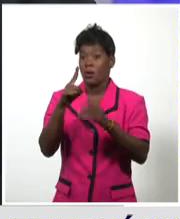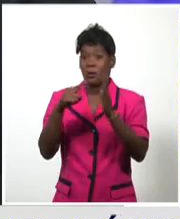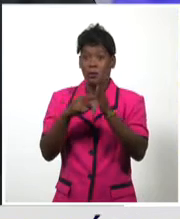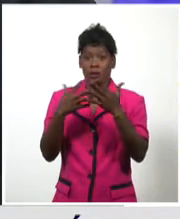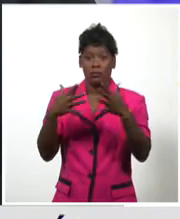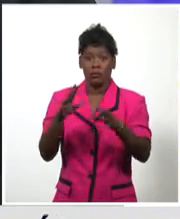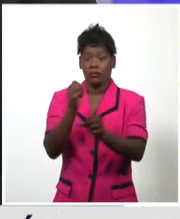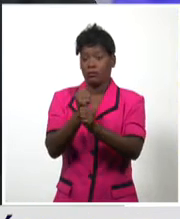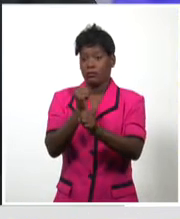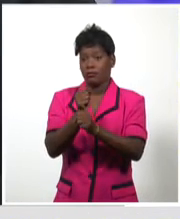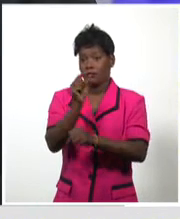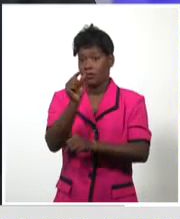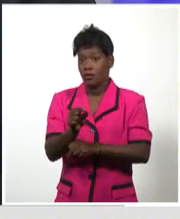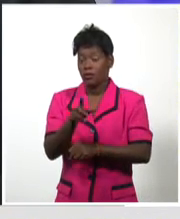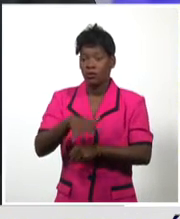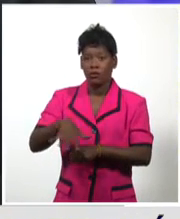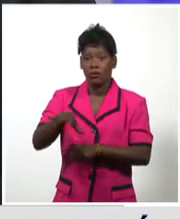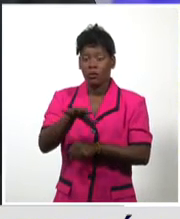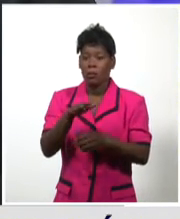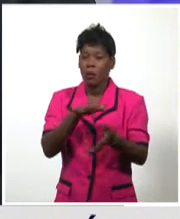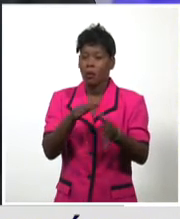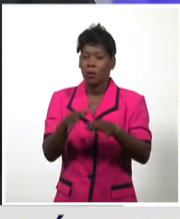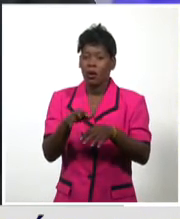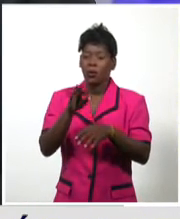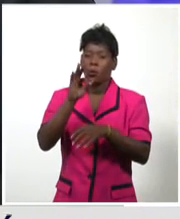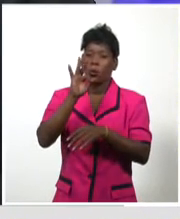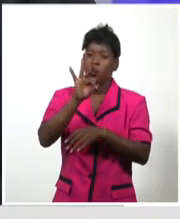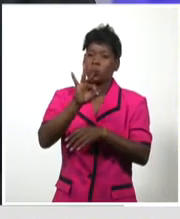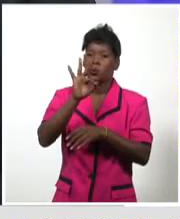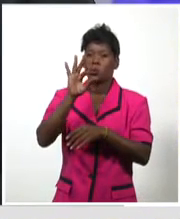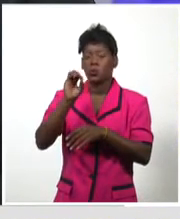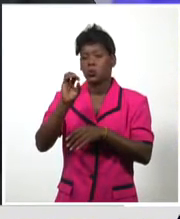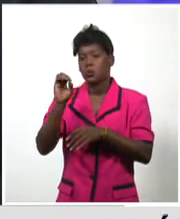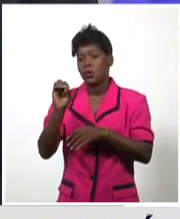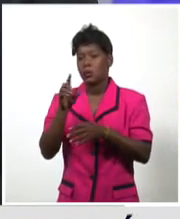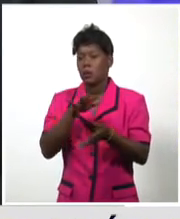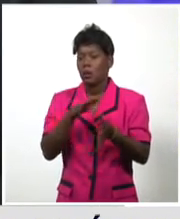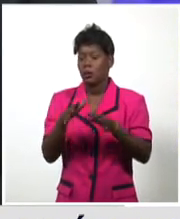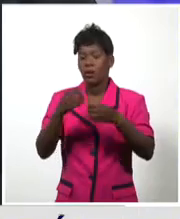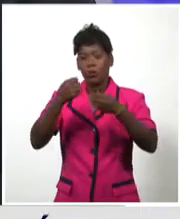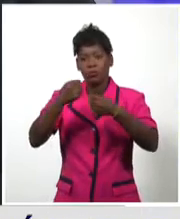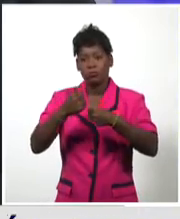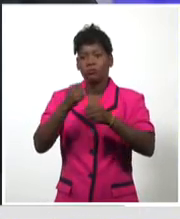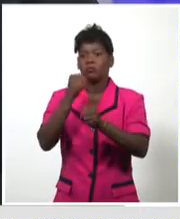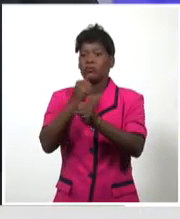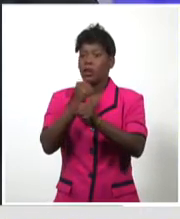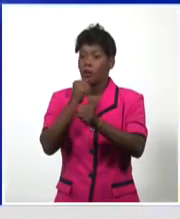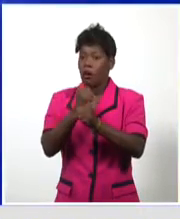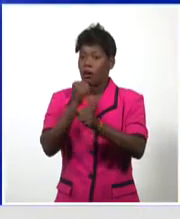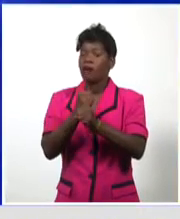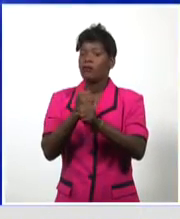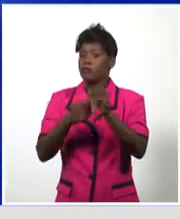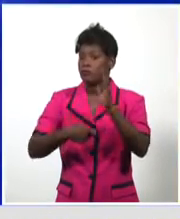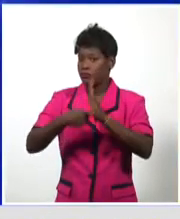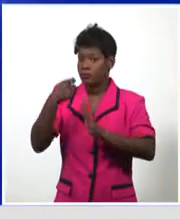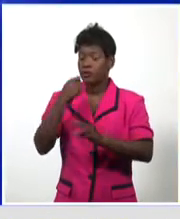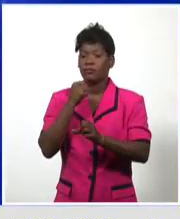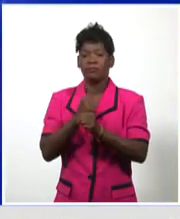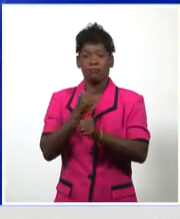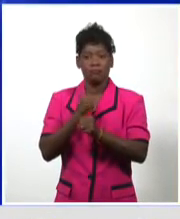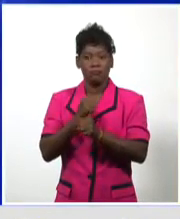60%, 821 de ellos se mantienen en sus puestos de trabajo de manera permanente. Porque es indispensable.